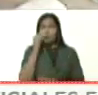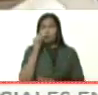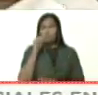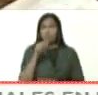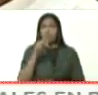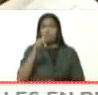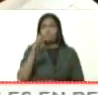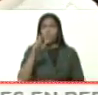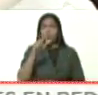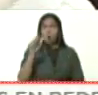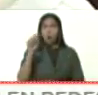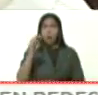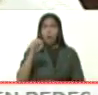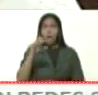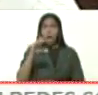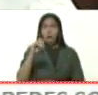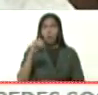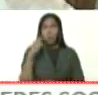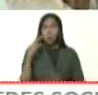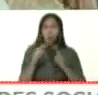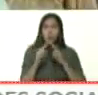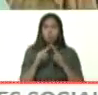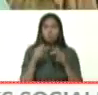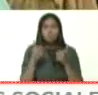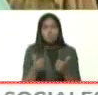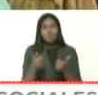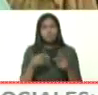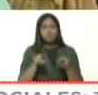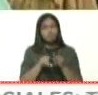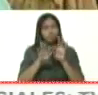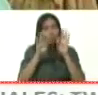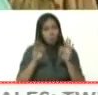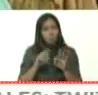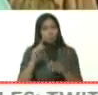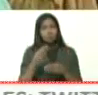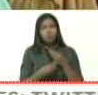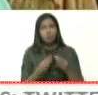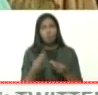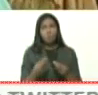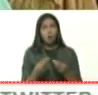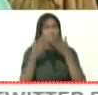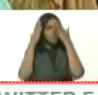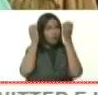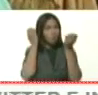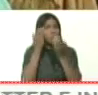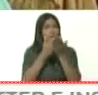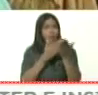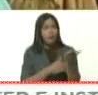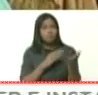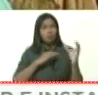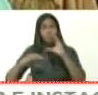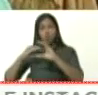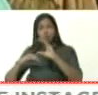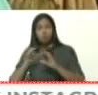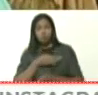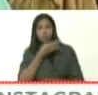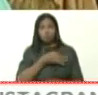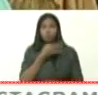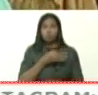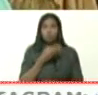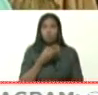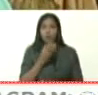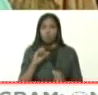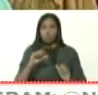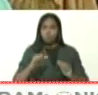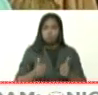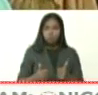Polanco, que ha conocido muy bien como embajador y antes como comunicador social el